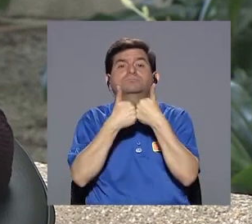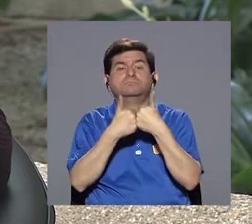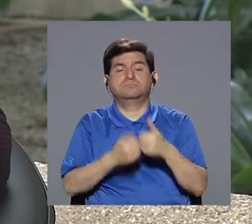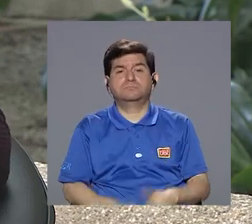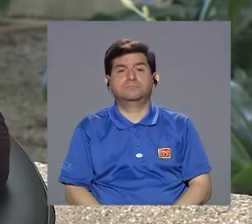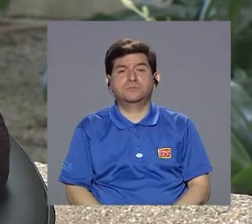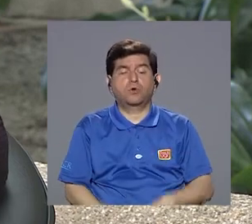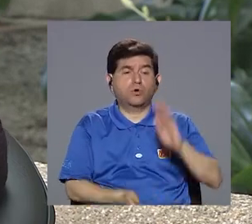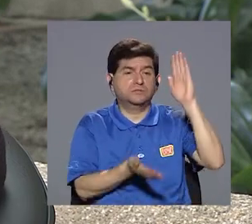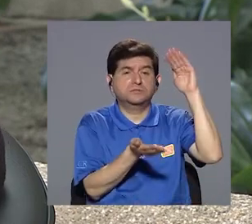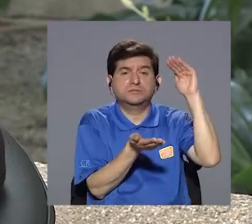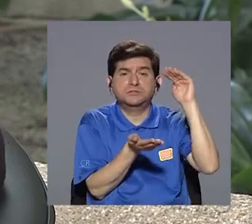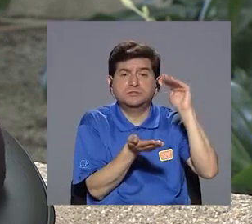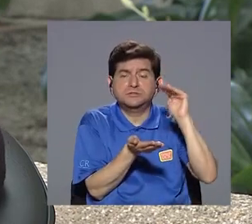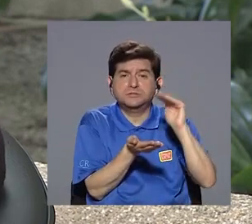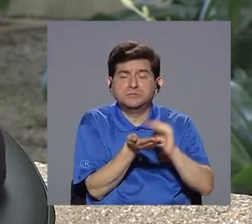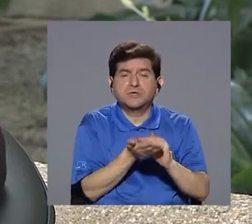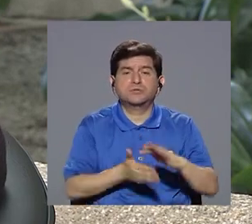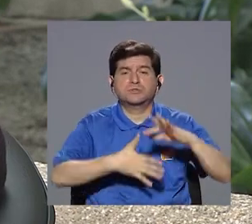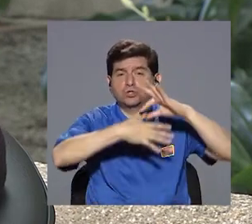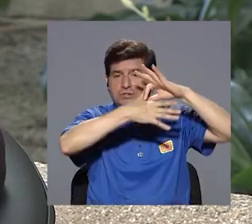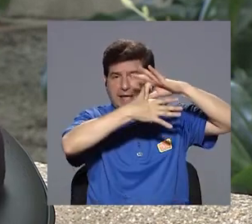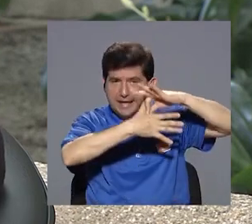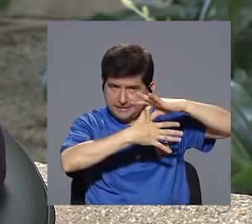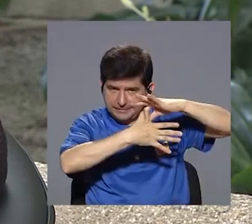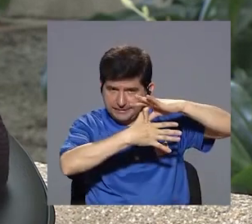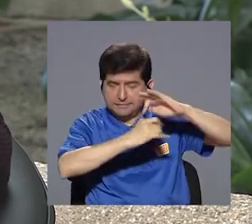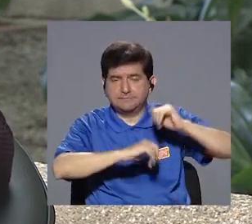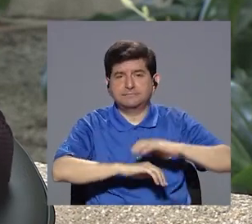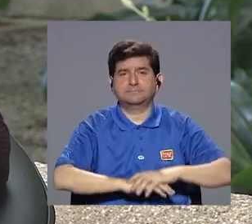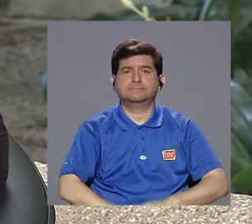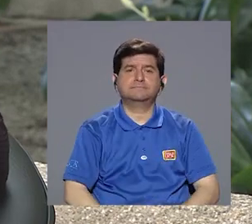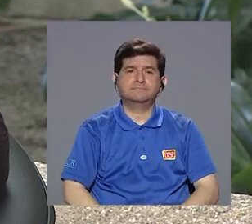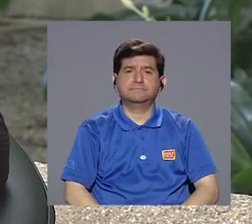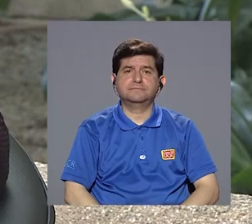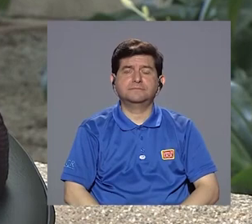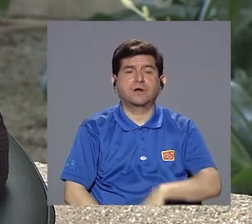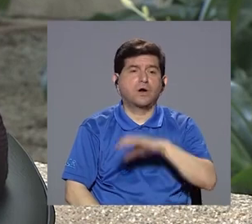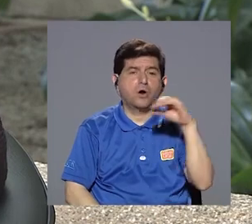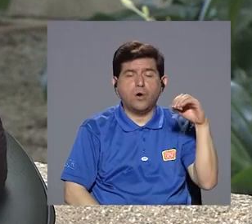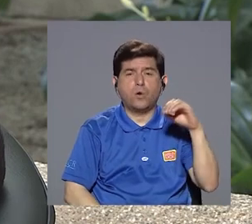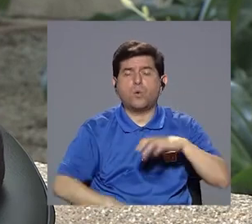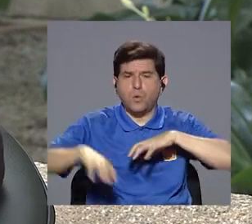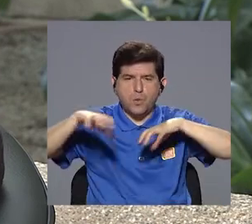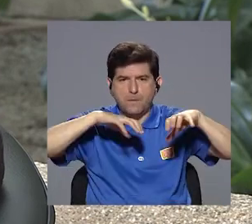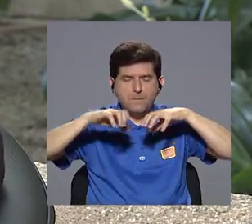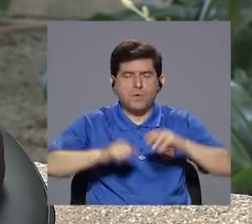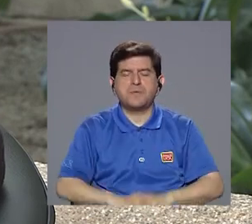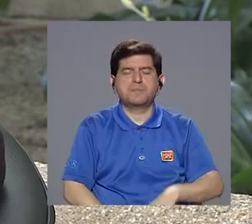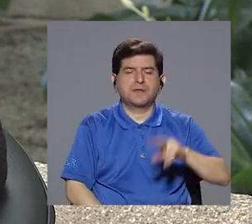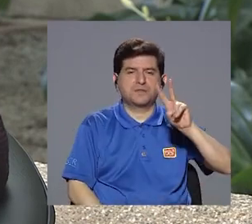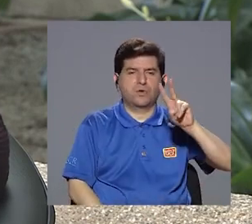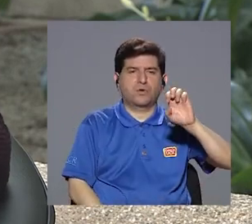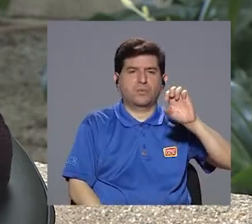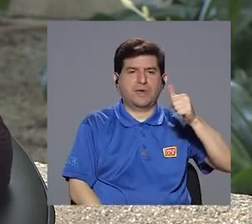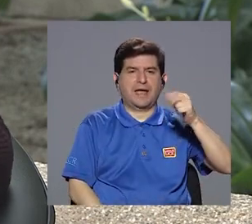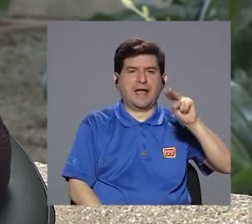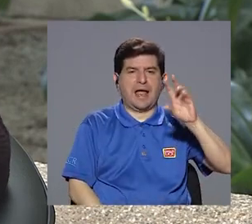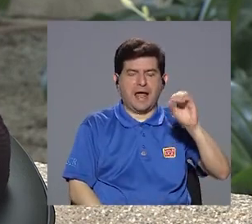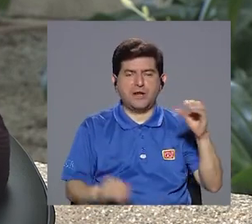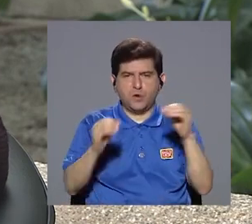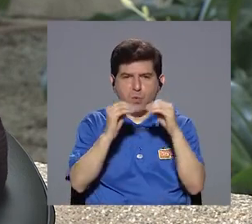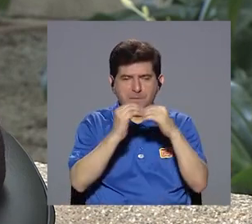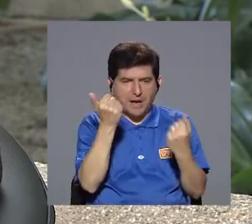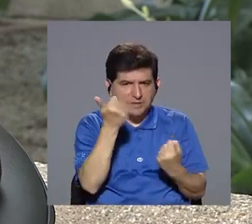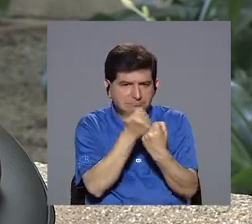que ver con la disminución de las carnes, el movimiento vegano cada vez tiene un poco más